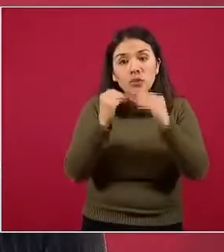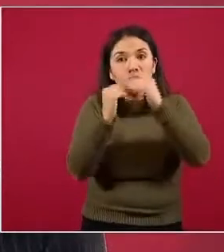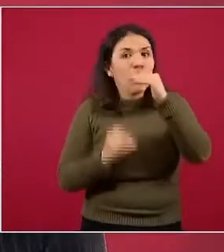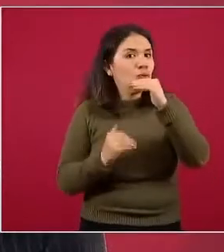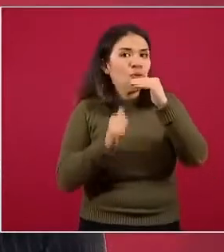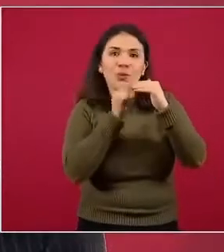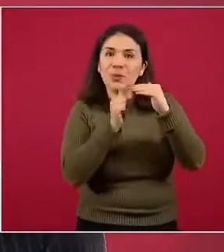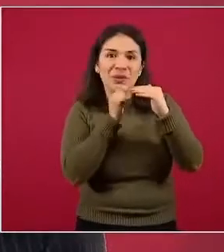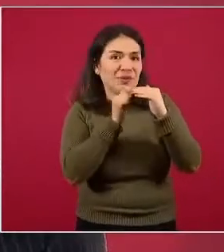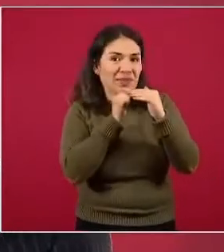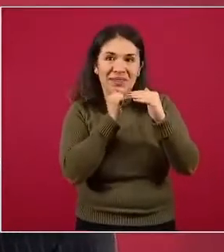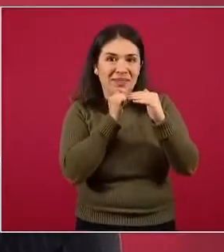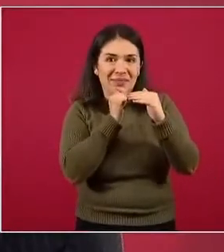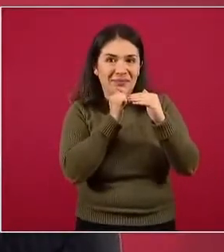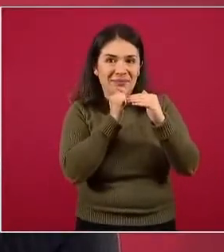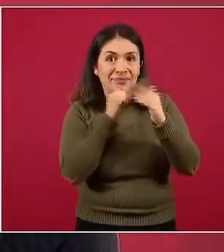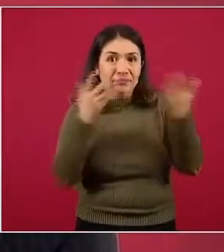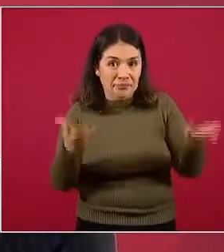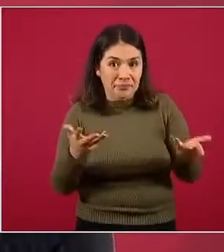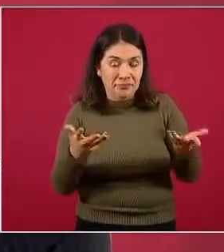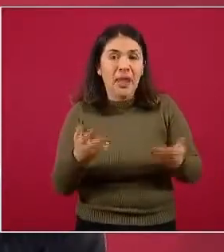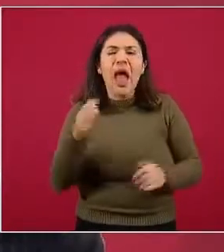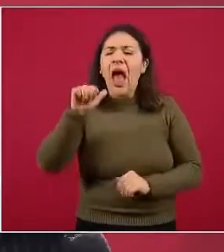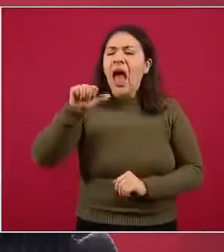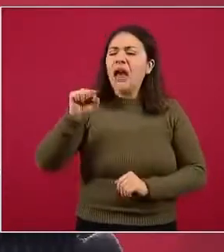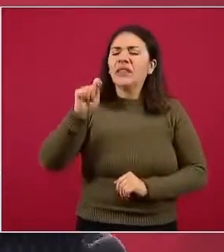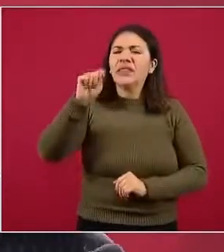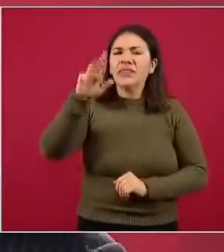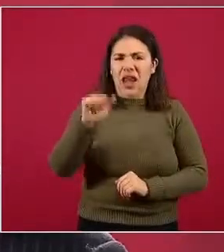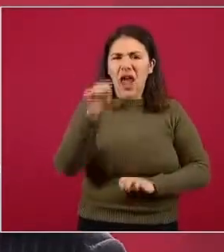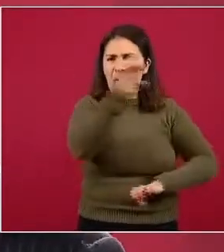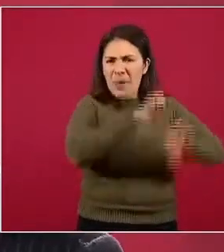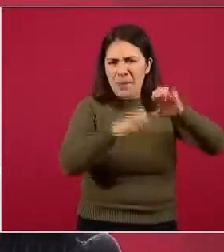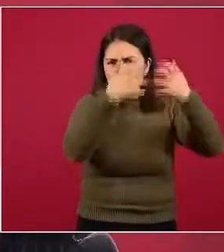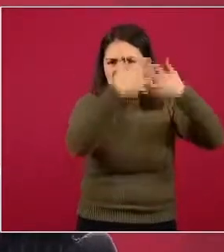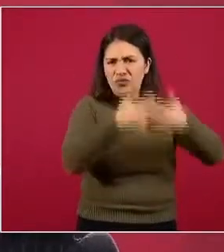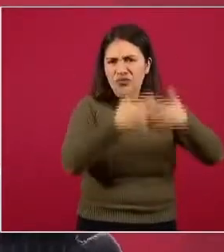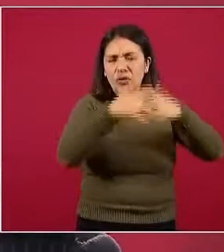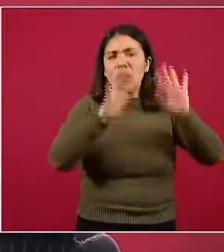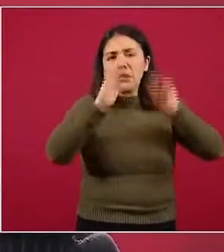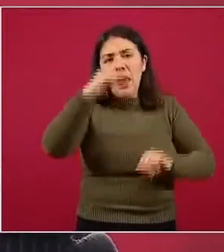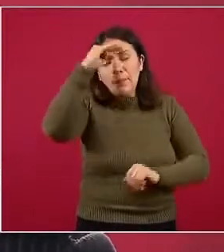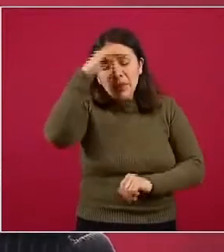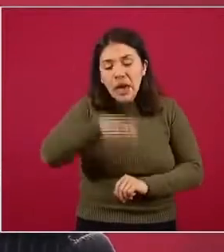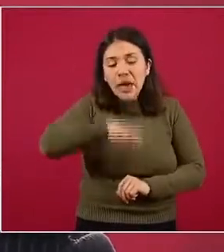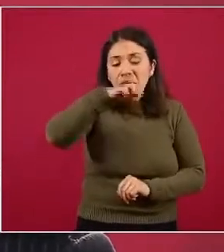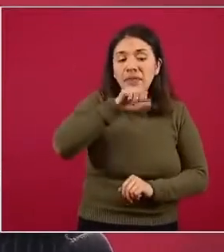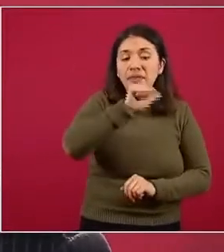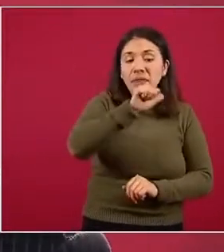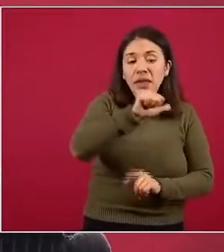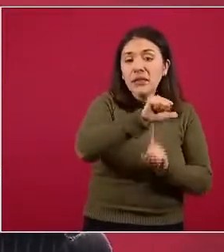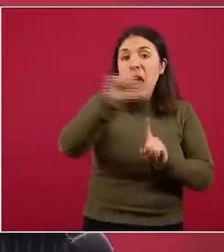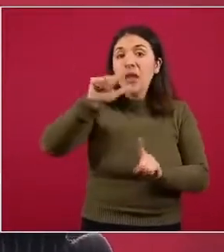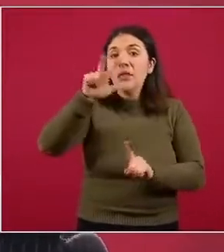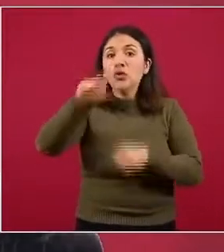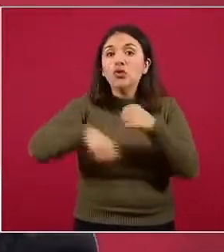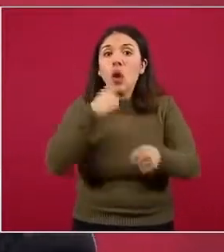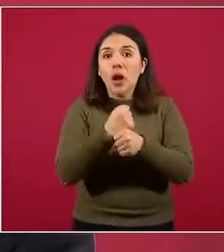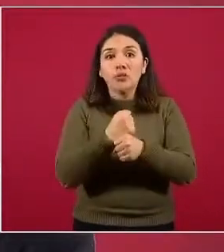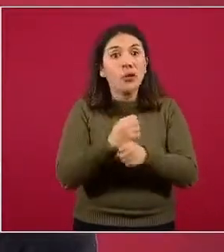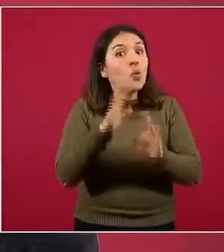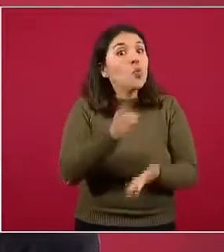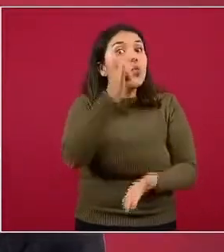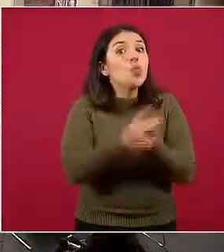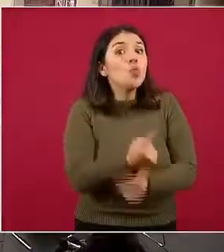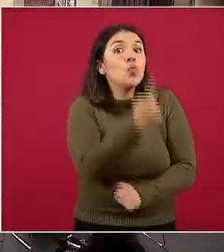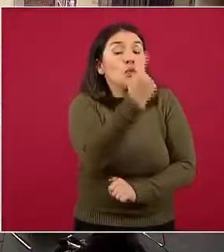años. En el ensayo de Astra se está considerando el grupo de 16 a 18, pero es el único, y